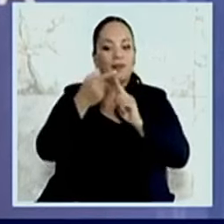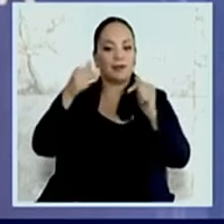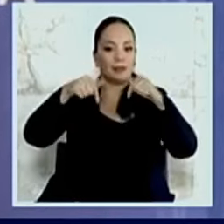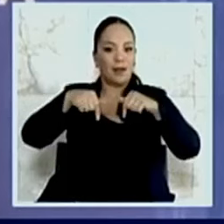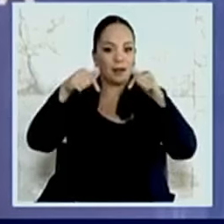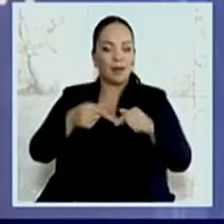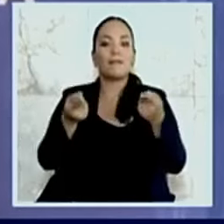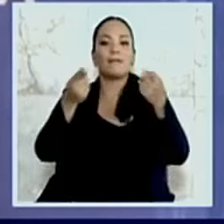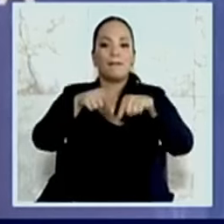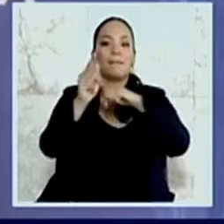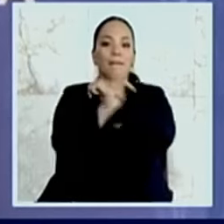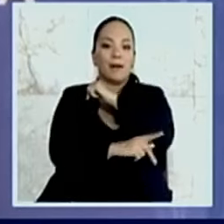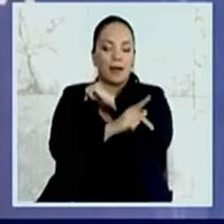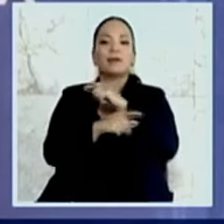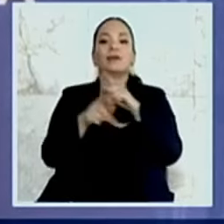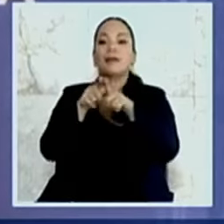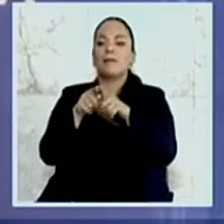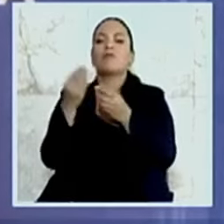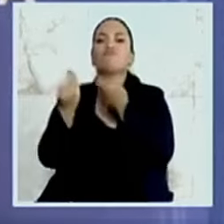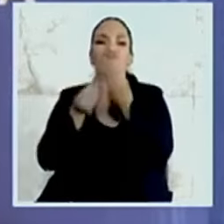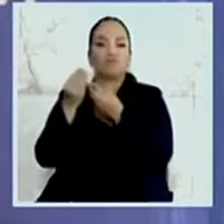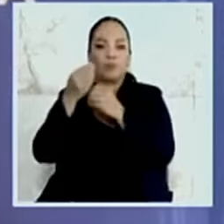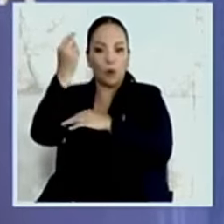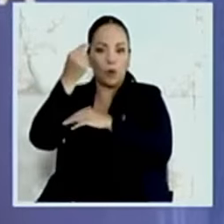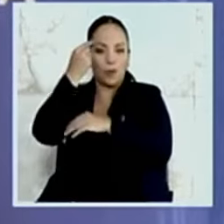y lo que está ocurriendo con el gobierno.